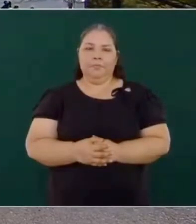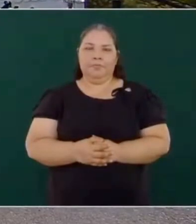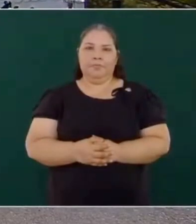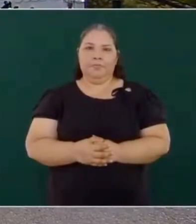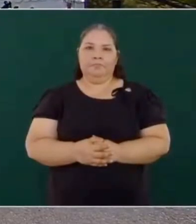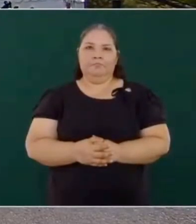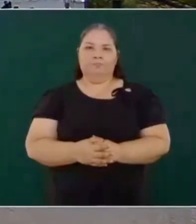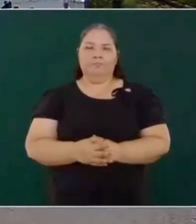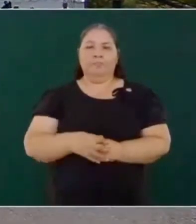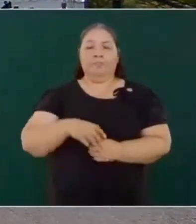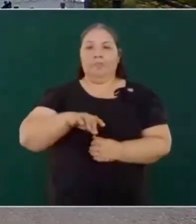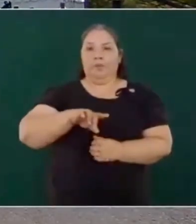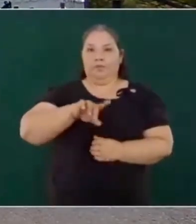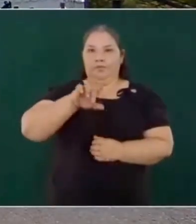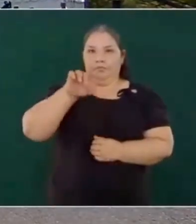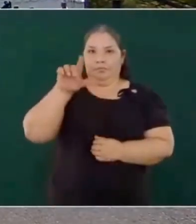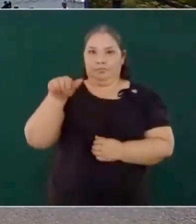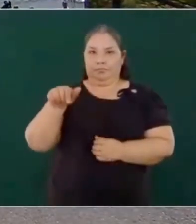Después a